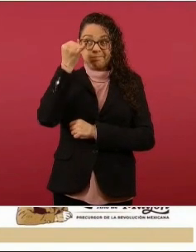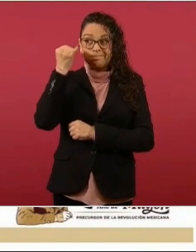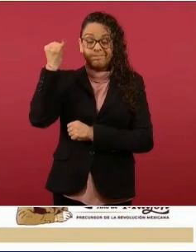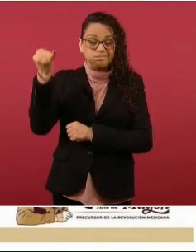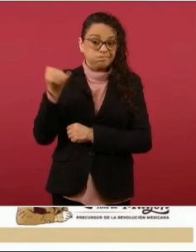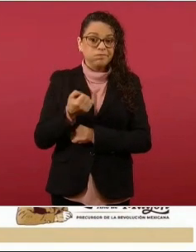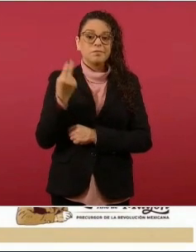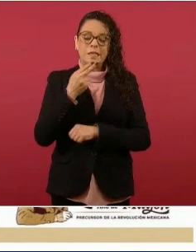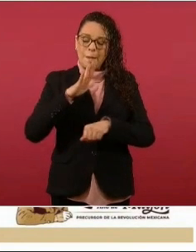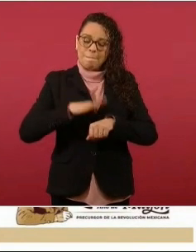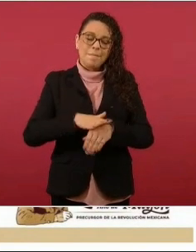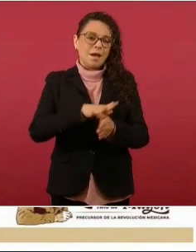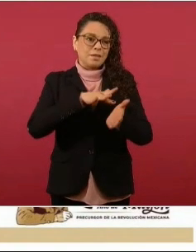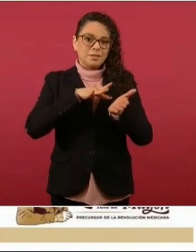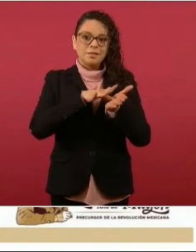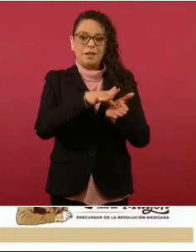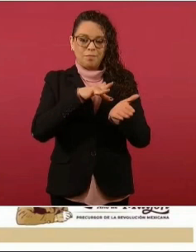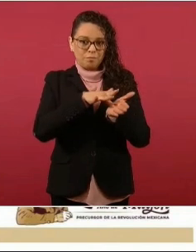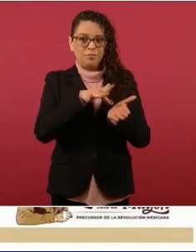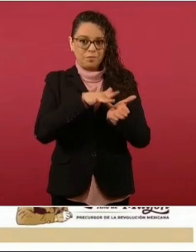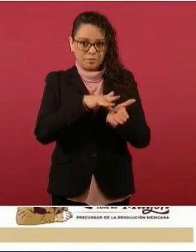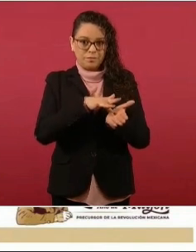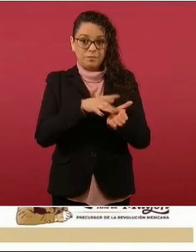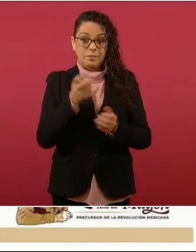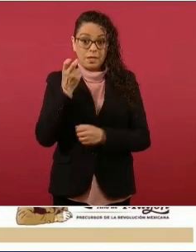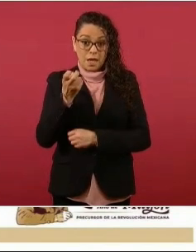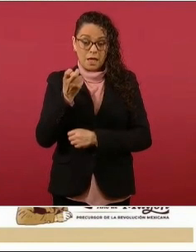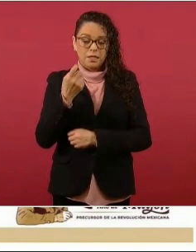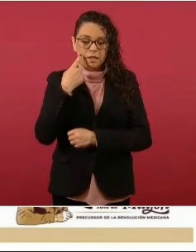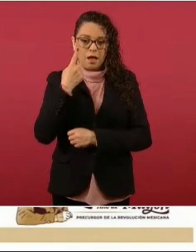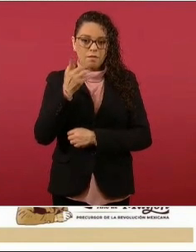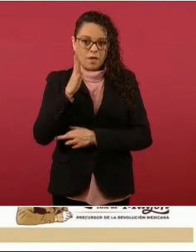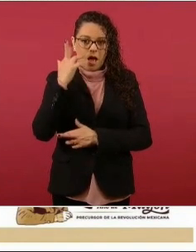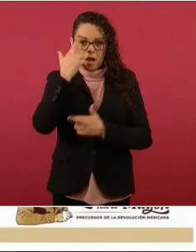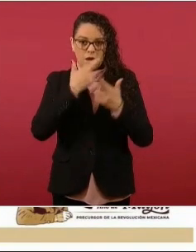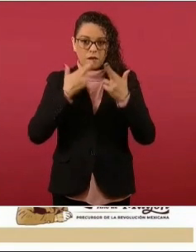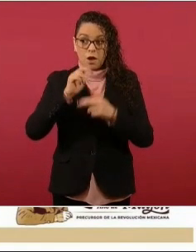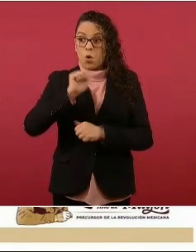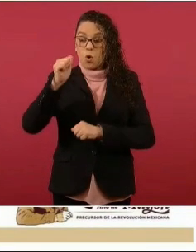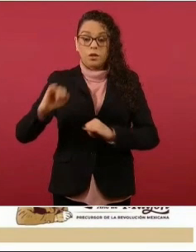es lo que está ya prácticamente en aprobación por las otras